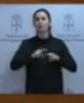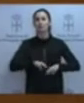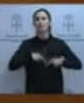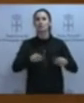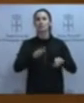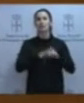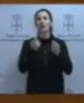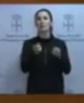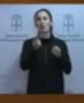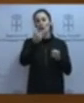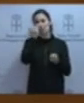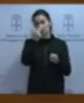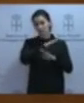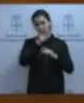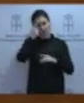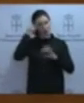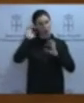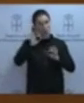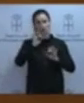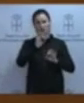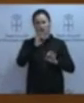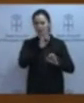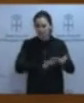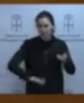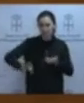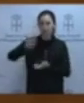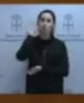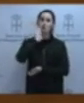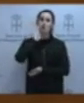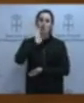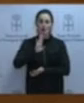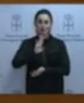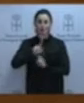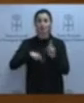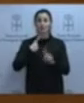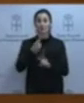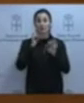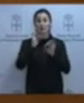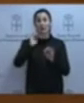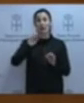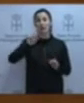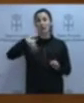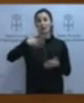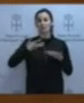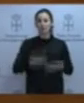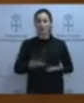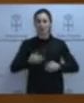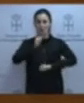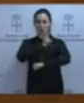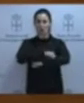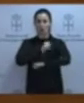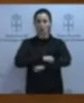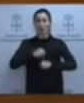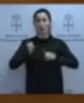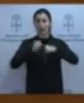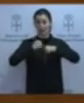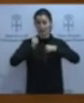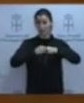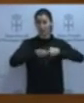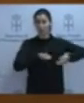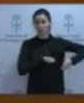pocos, esa lógica perviértese. Y la consecuencia é que Tarna sufre un tráfico pesado de carbón, non de outra